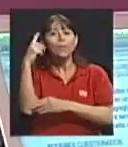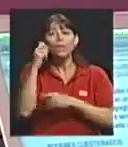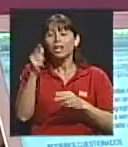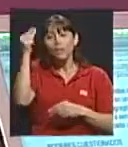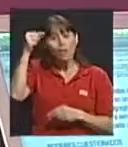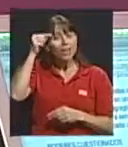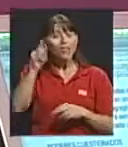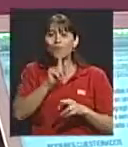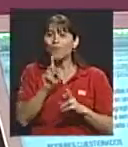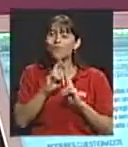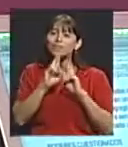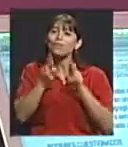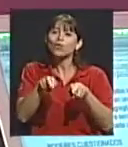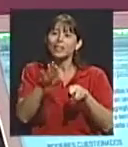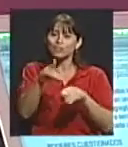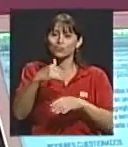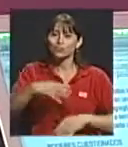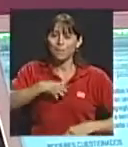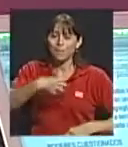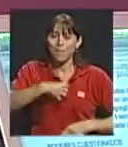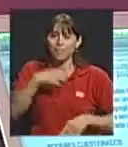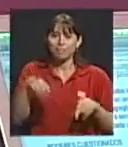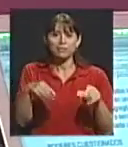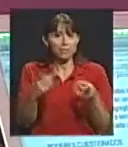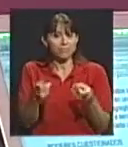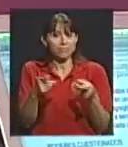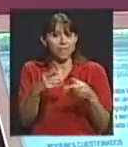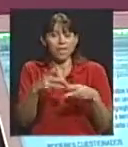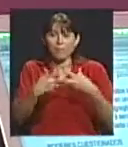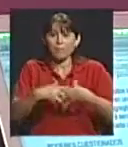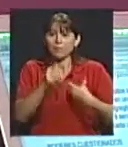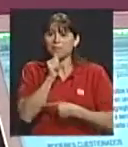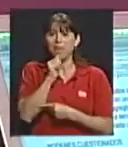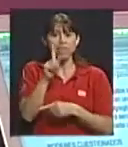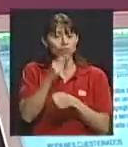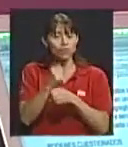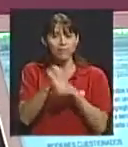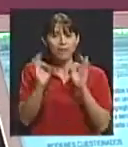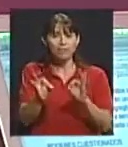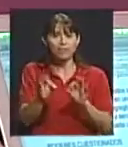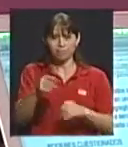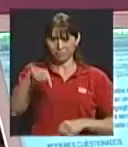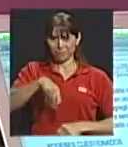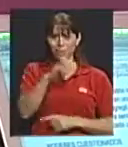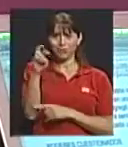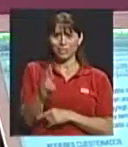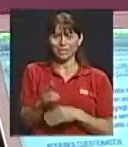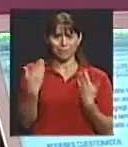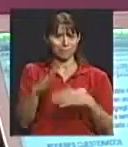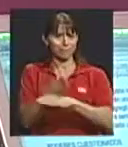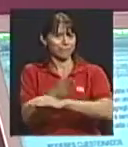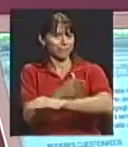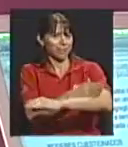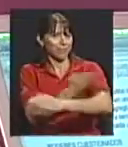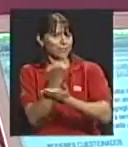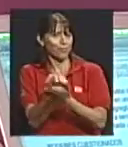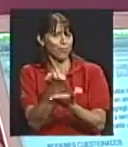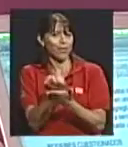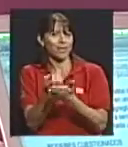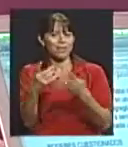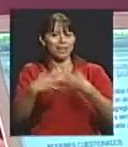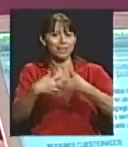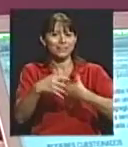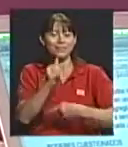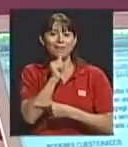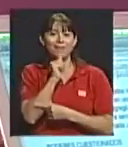y que tampoco la empresa privada puede funcionar bien en nuestro país más bien la empresa privada está creciendo des punto de vista económico y como